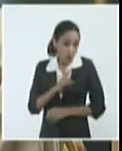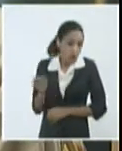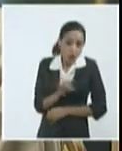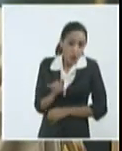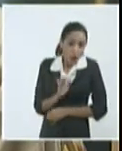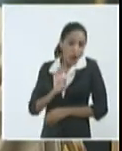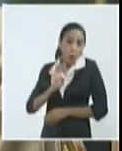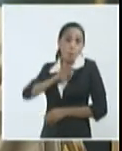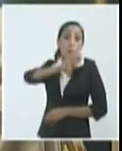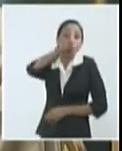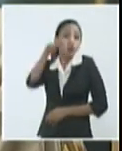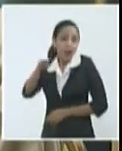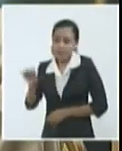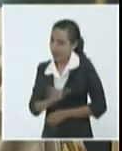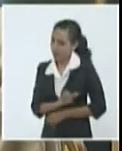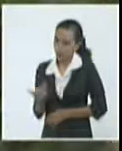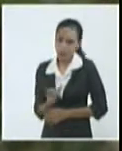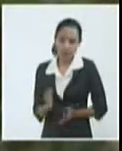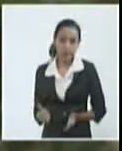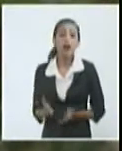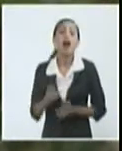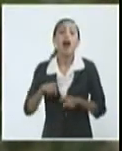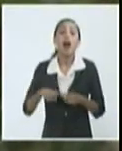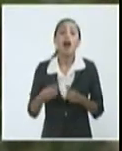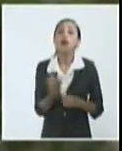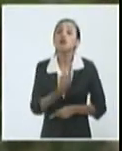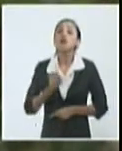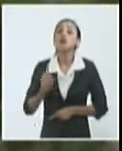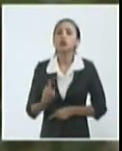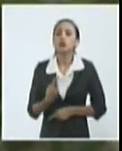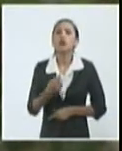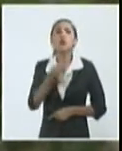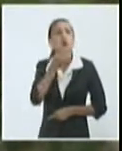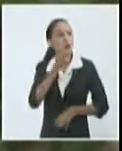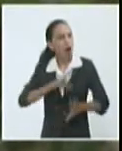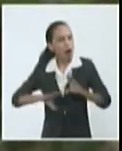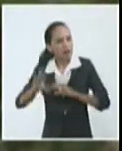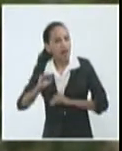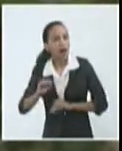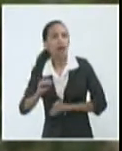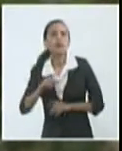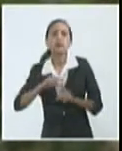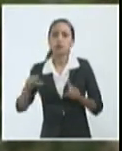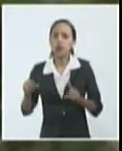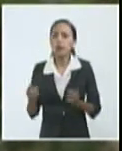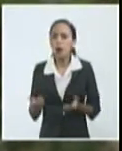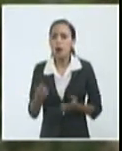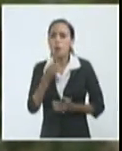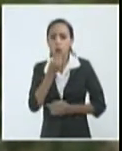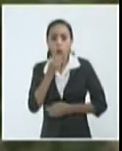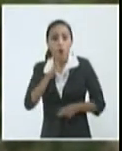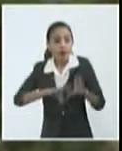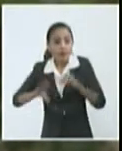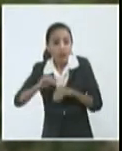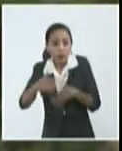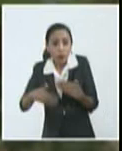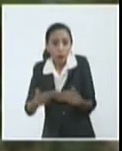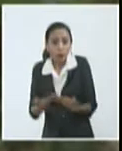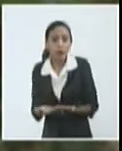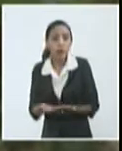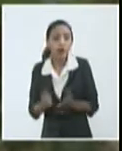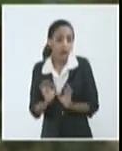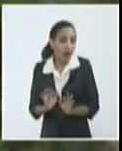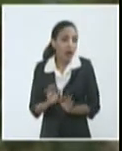Estamos a disposición para comentar estos temas, para hablar sobre estos temas, para reflexionar sobre esos temas